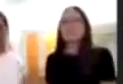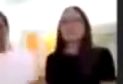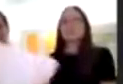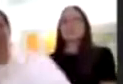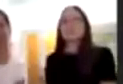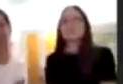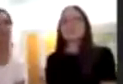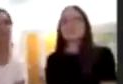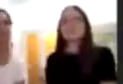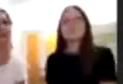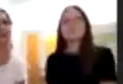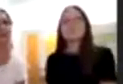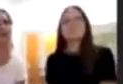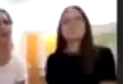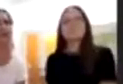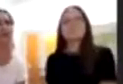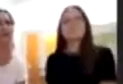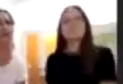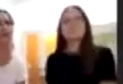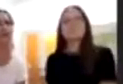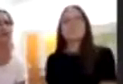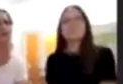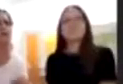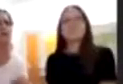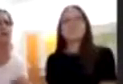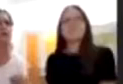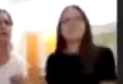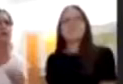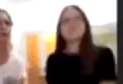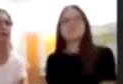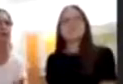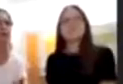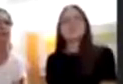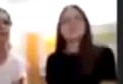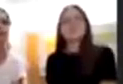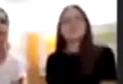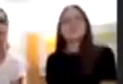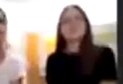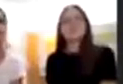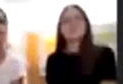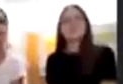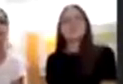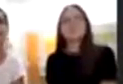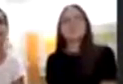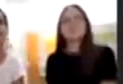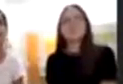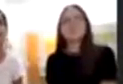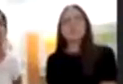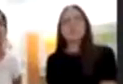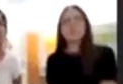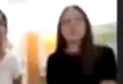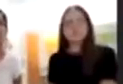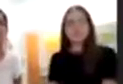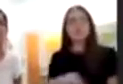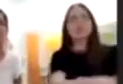Bueno, después identificamos como segundo elemento de importancia el tendido de las vías de ferrocarril,